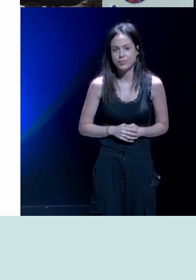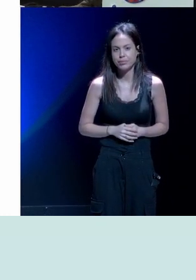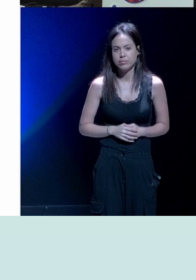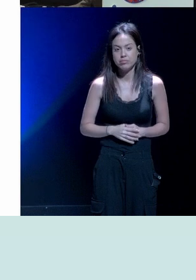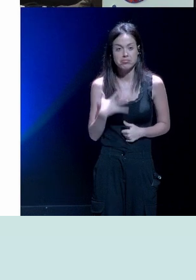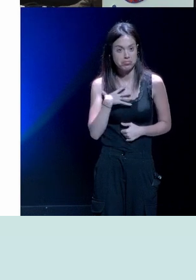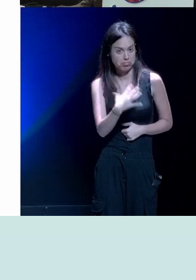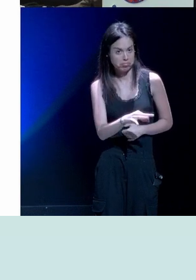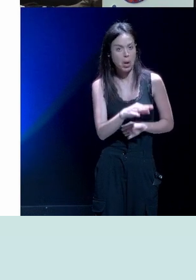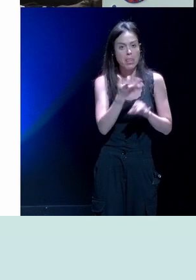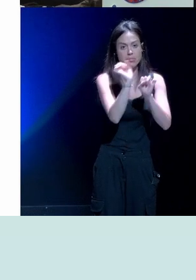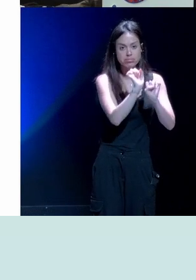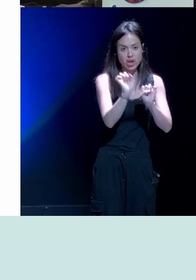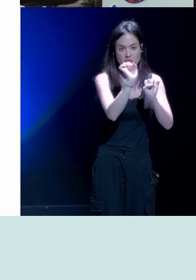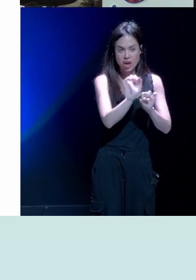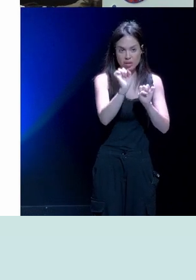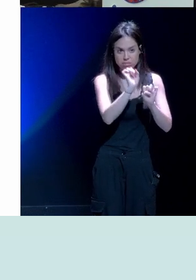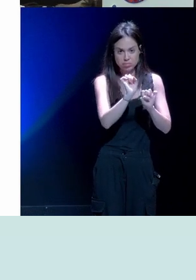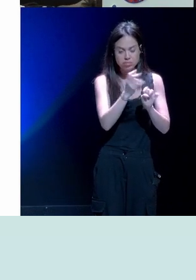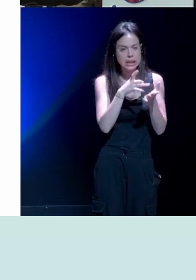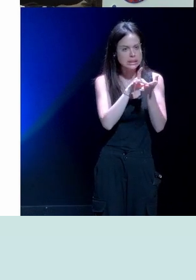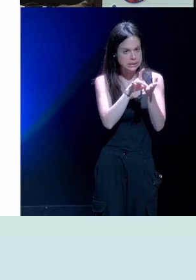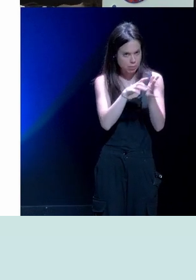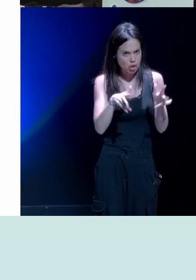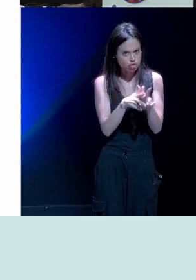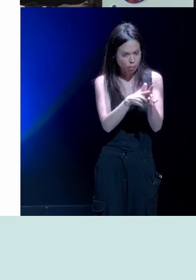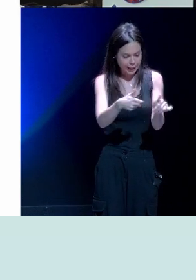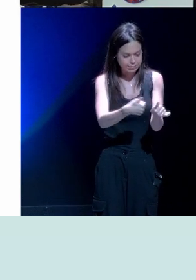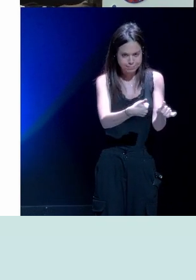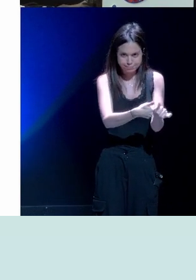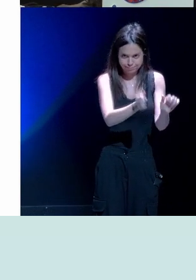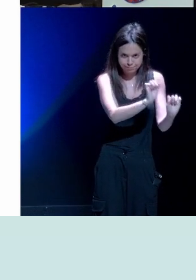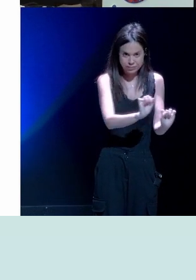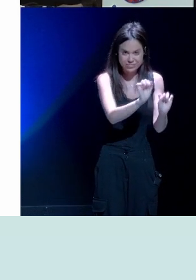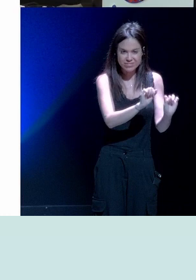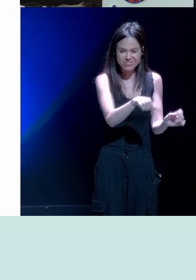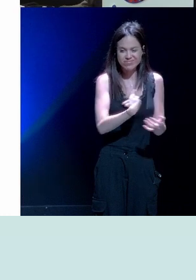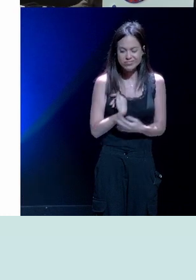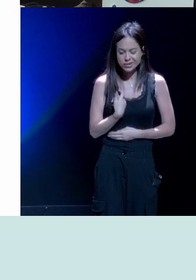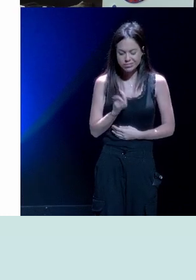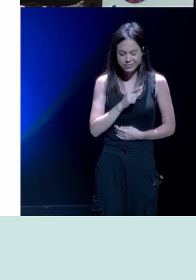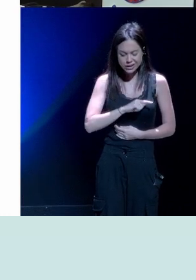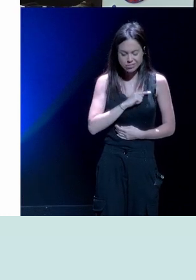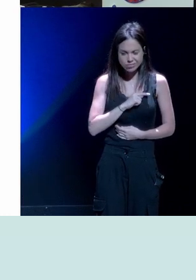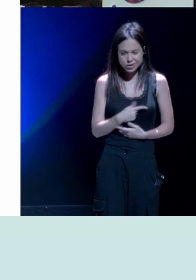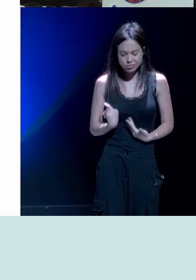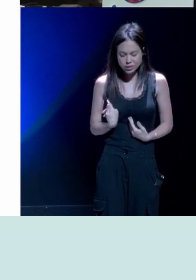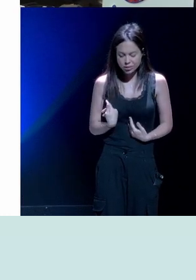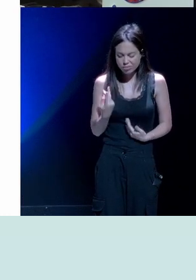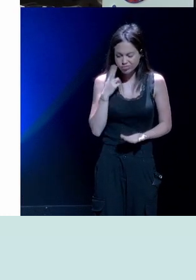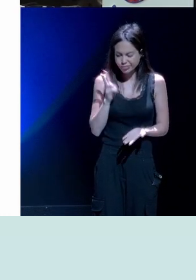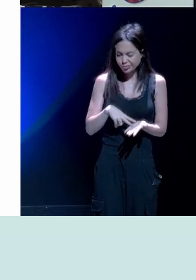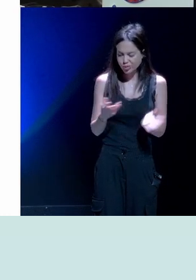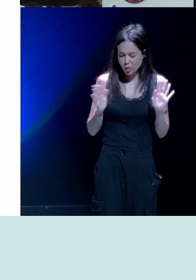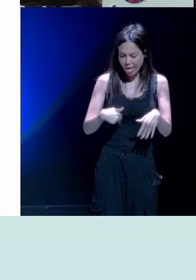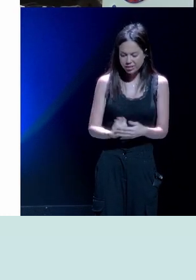pueden estar protegidas por los servicios sociales, pero tienen esa sensación de ser descalificadas,